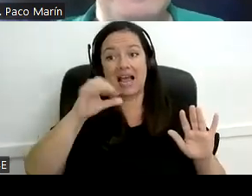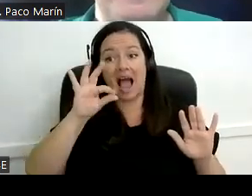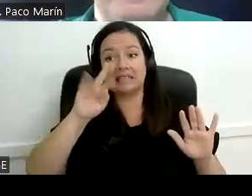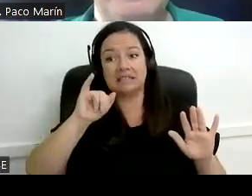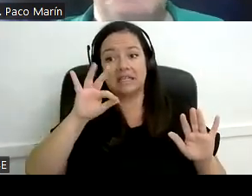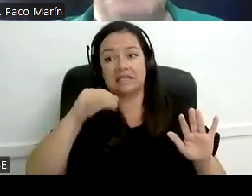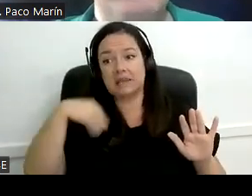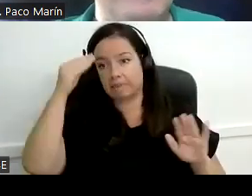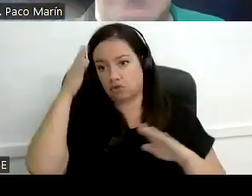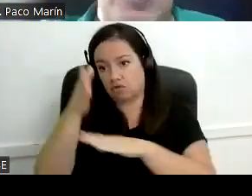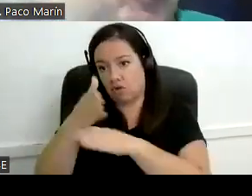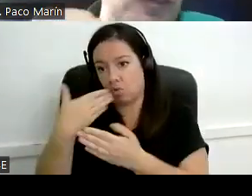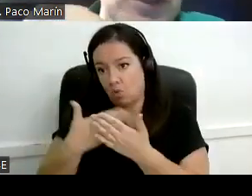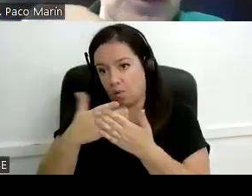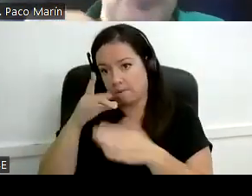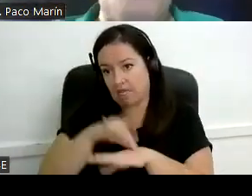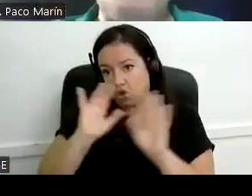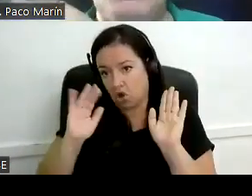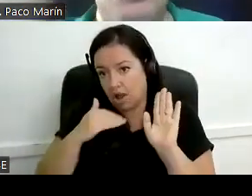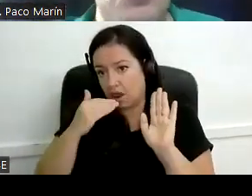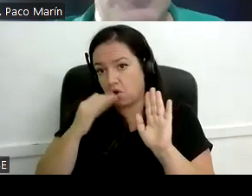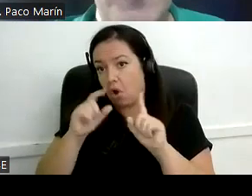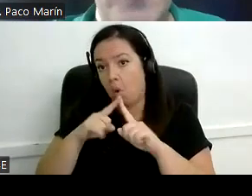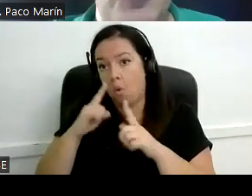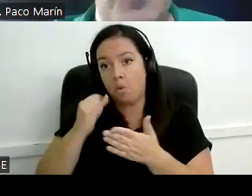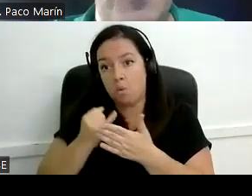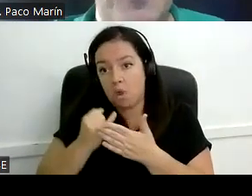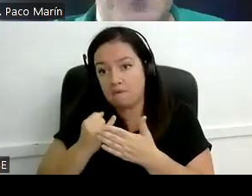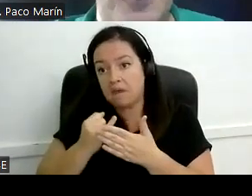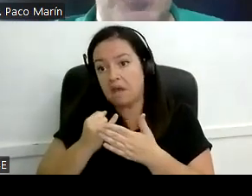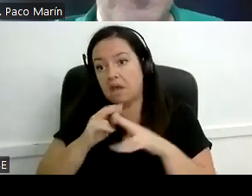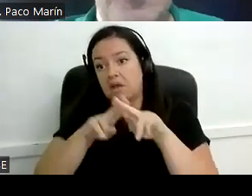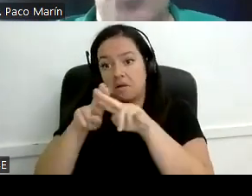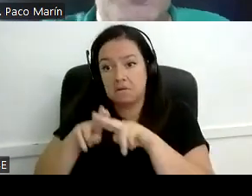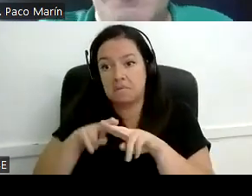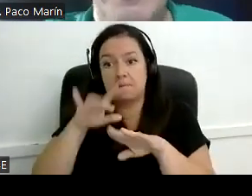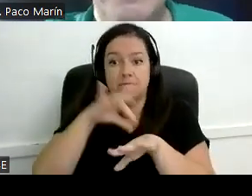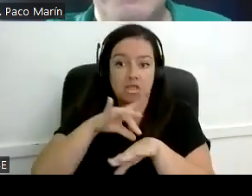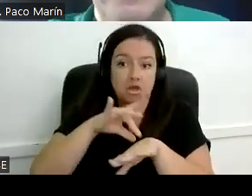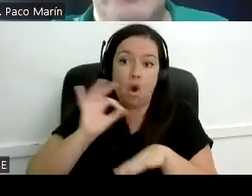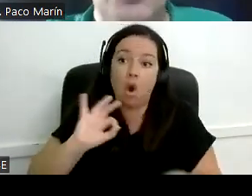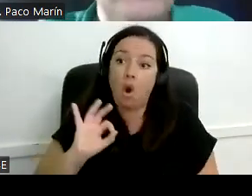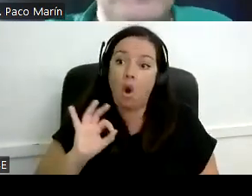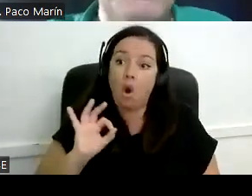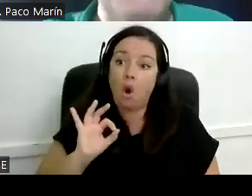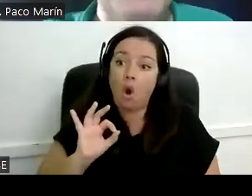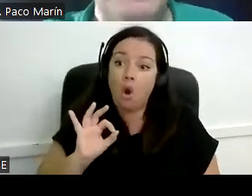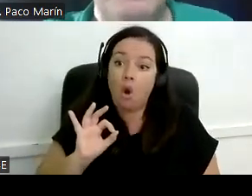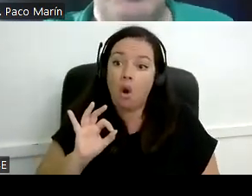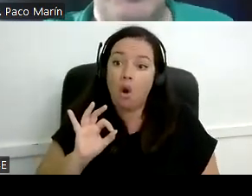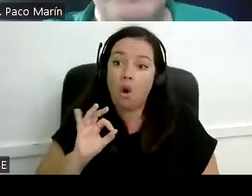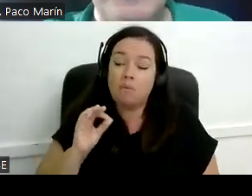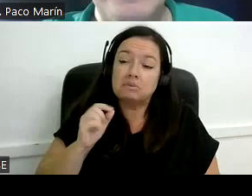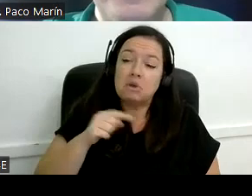de algún estudio endoscópico o que se haya hecho algo por el estilo. O simplemente, si son